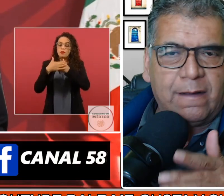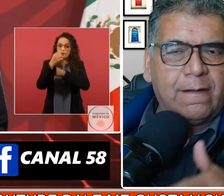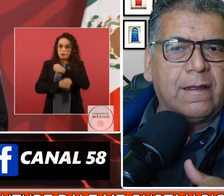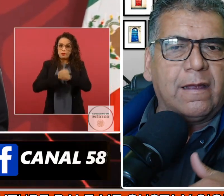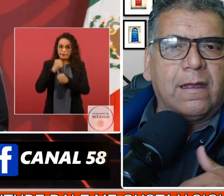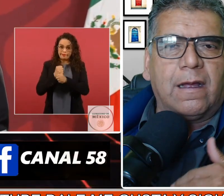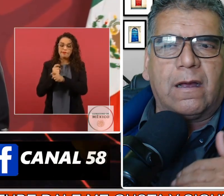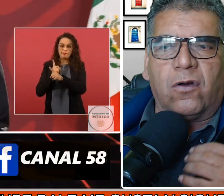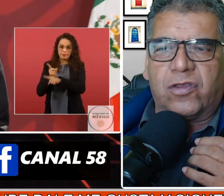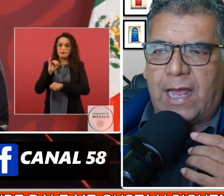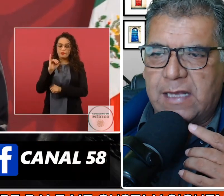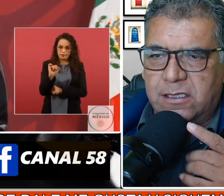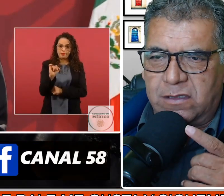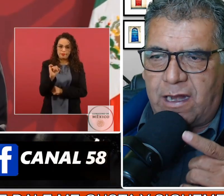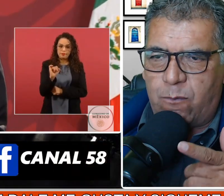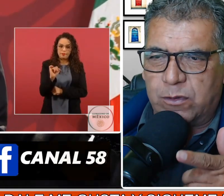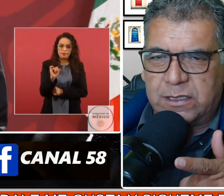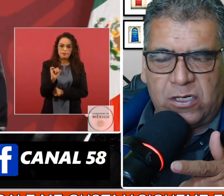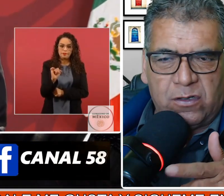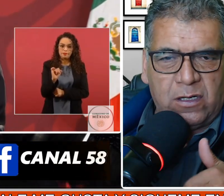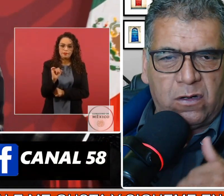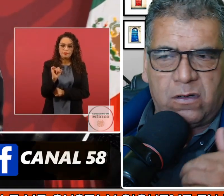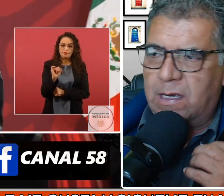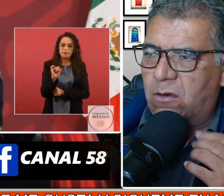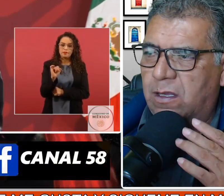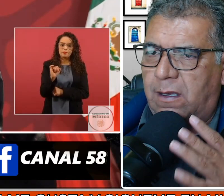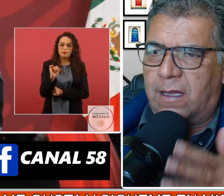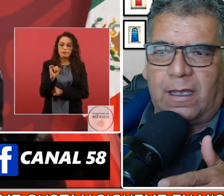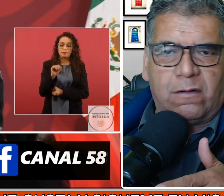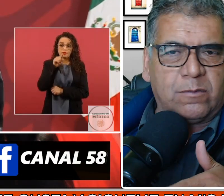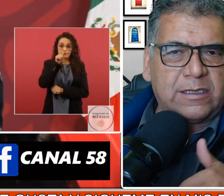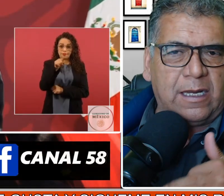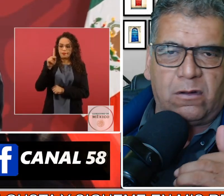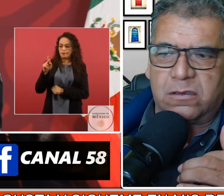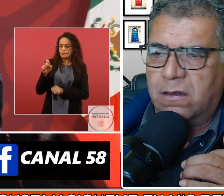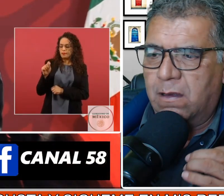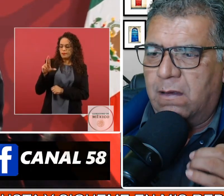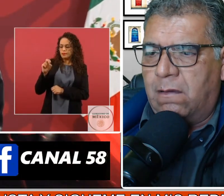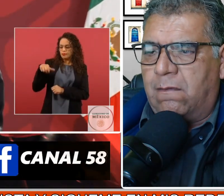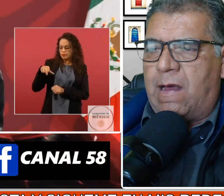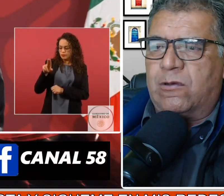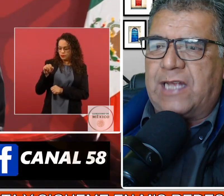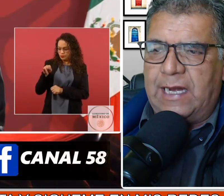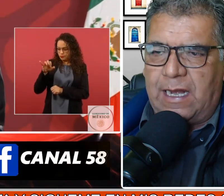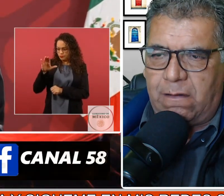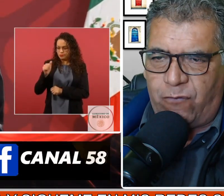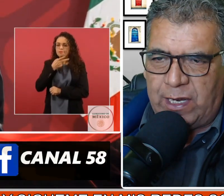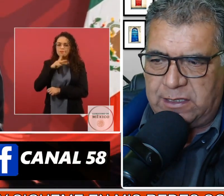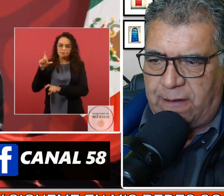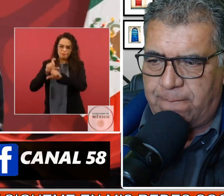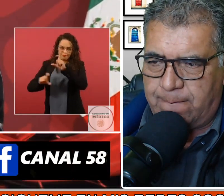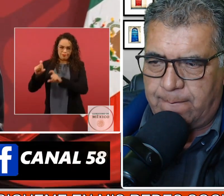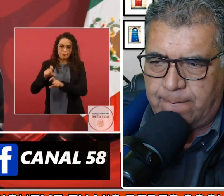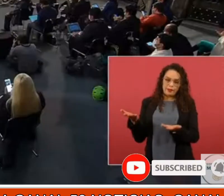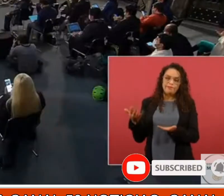arremeter contra estos de la oposición y no los bajó de rateros mezquinos. Vamos a ir a la